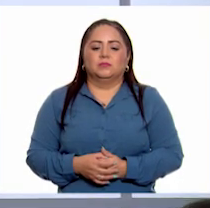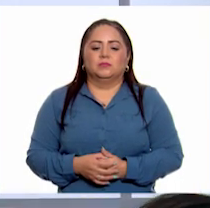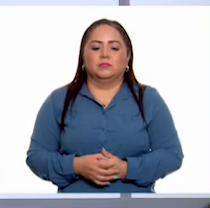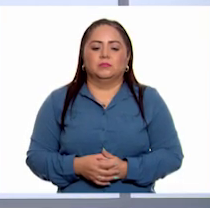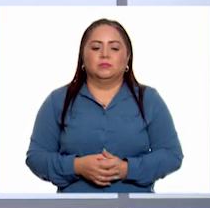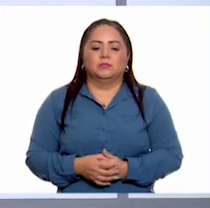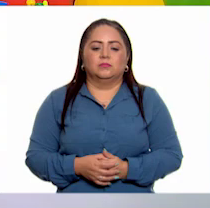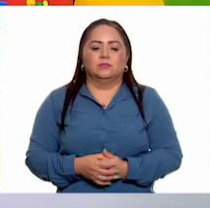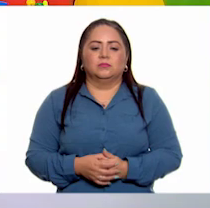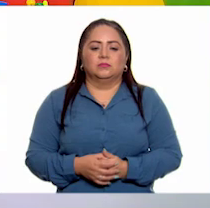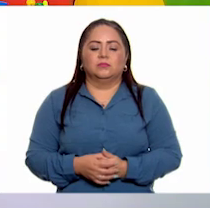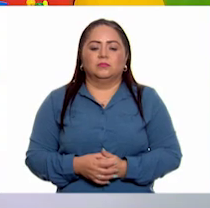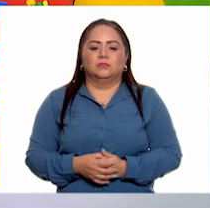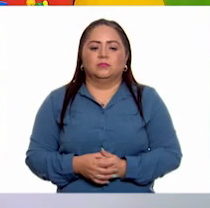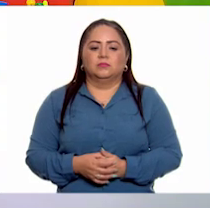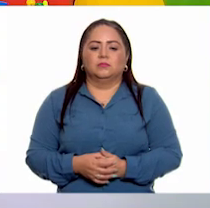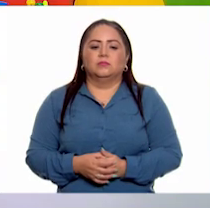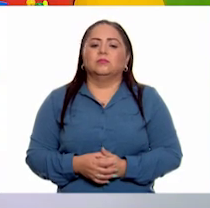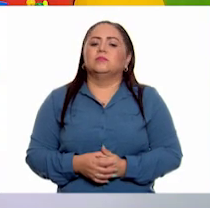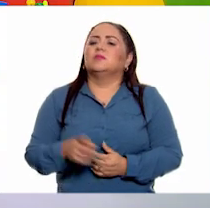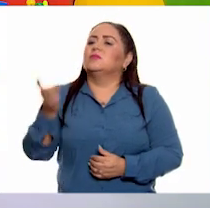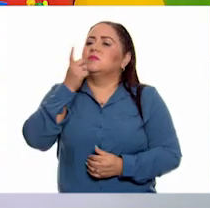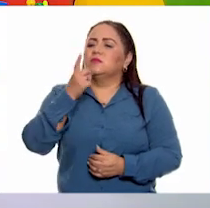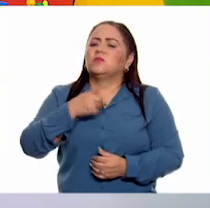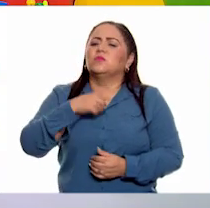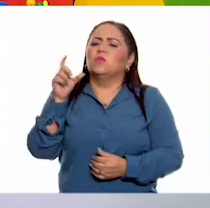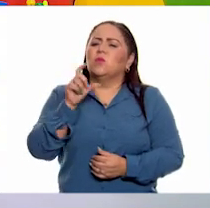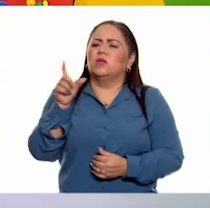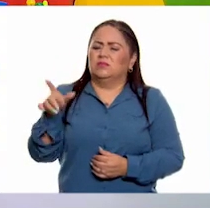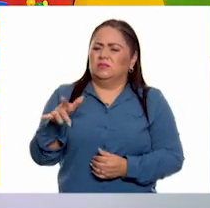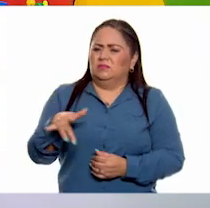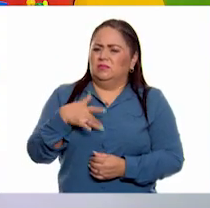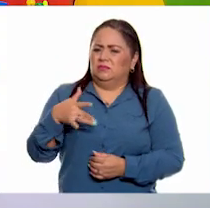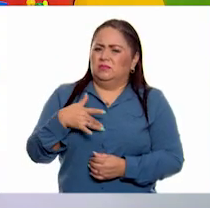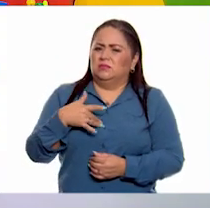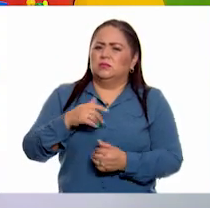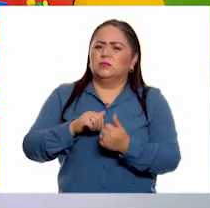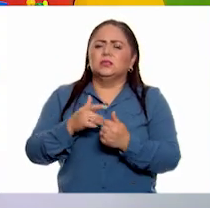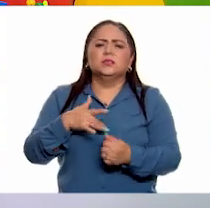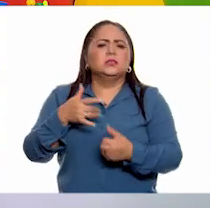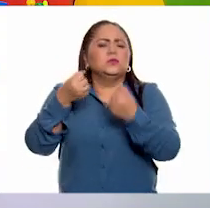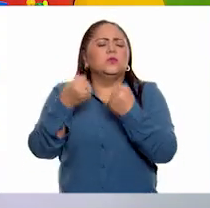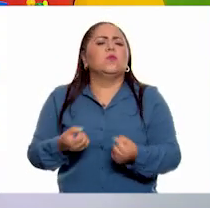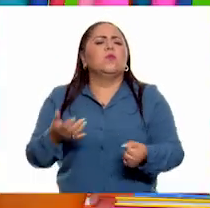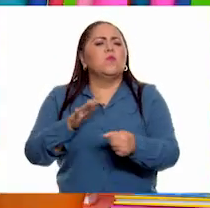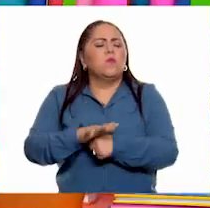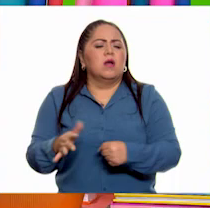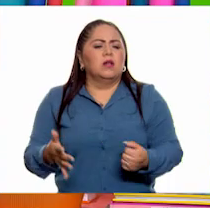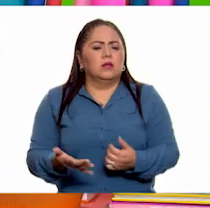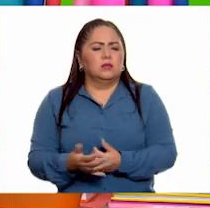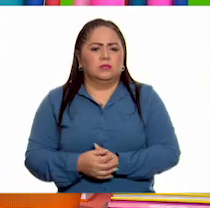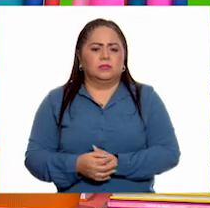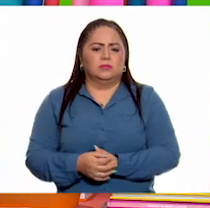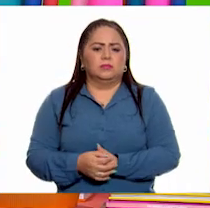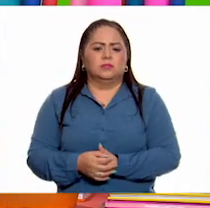Listo, Ana. Dinos, cuando sientes miedo, ¿qué te da seguridad?